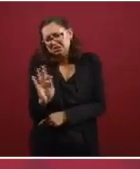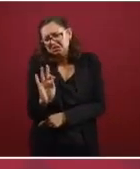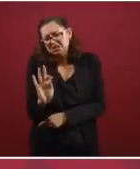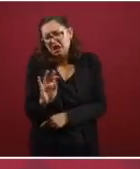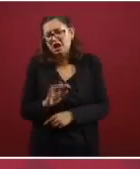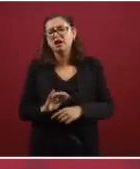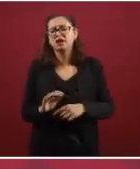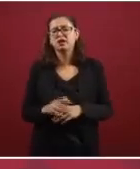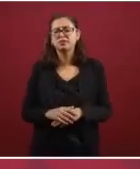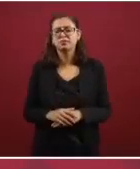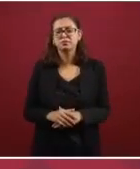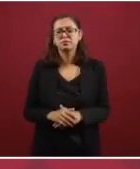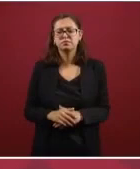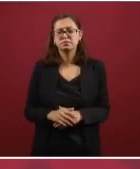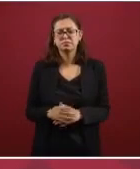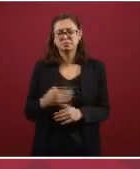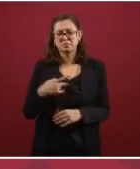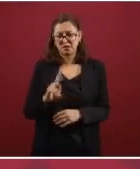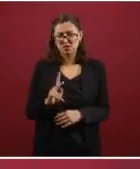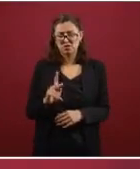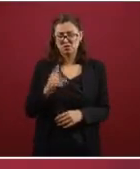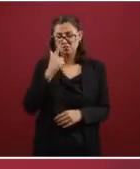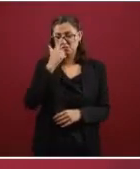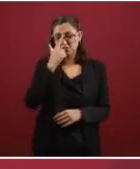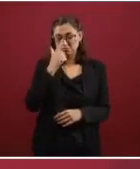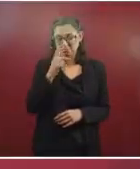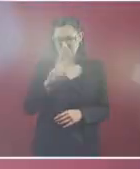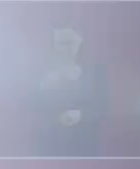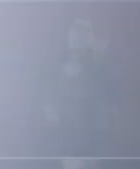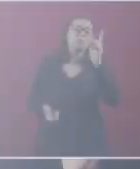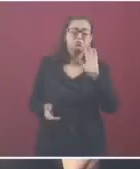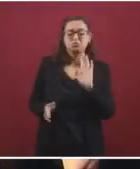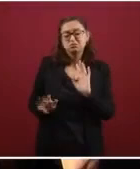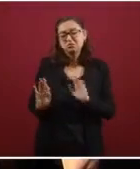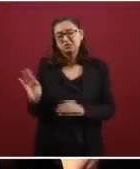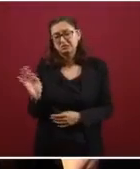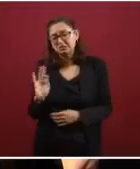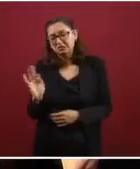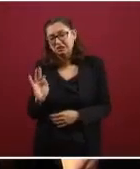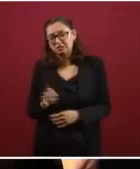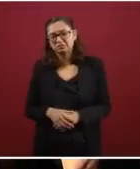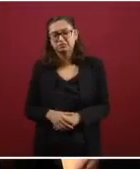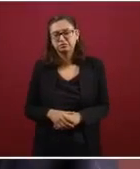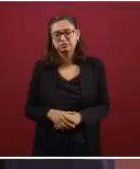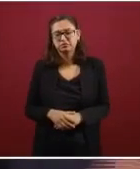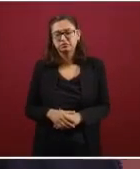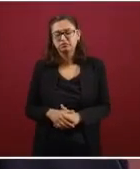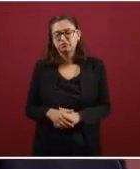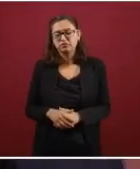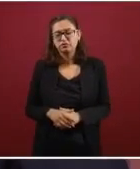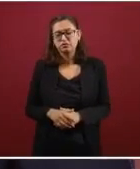no es la regla, ustedes lo saben. La verdad, todos